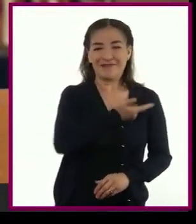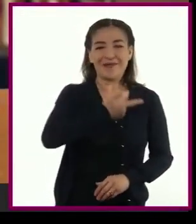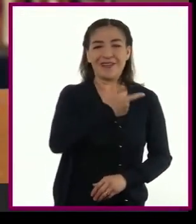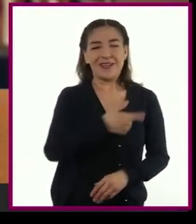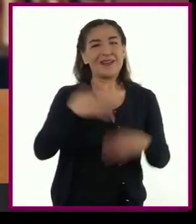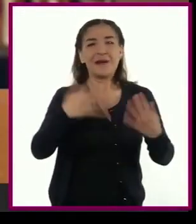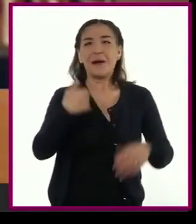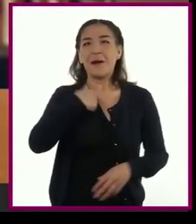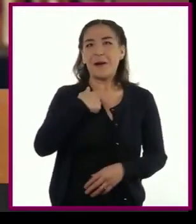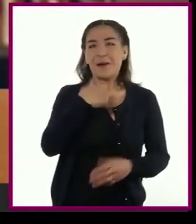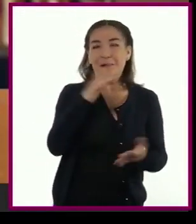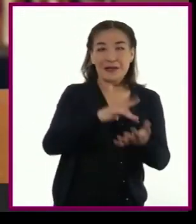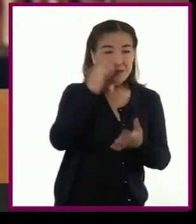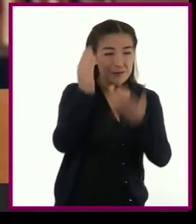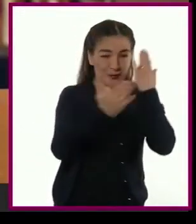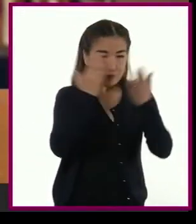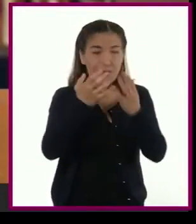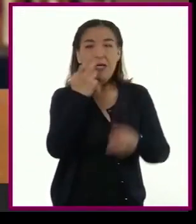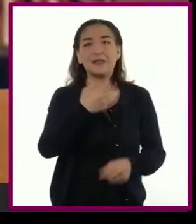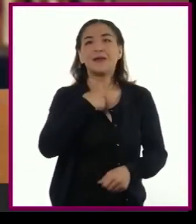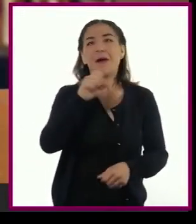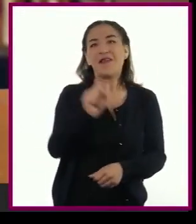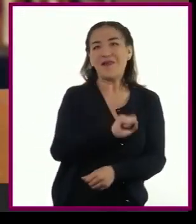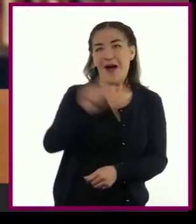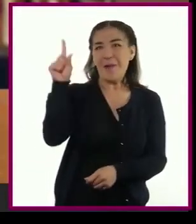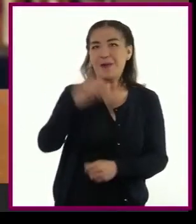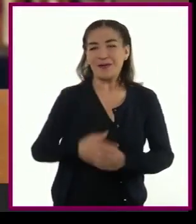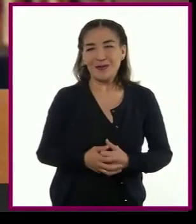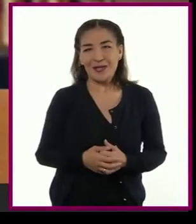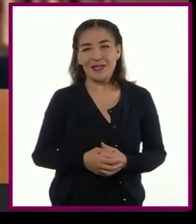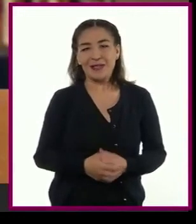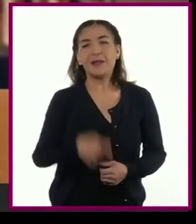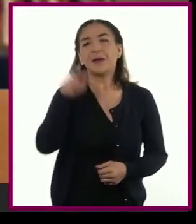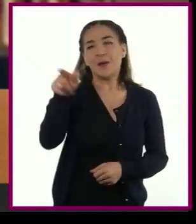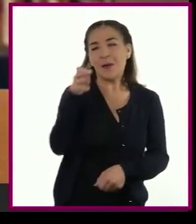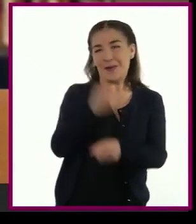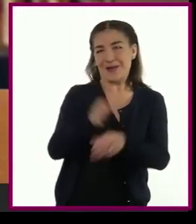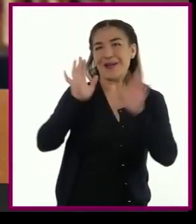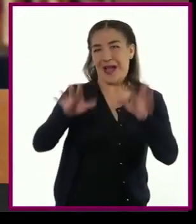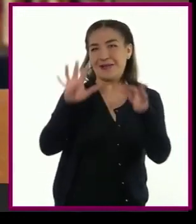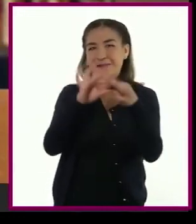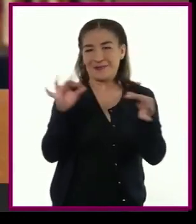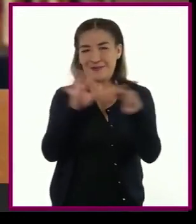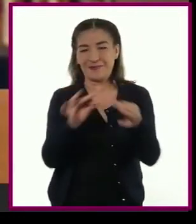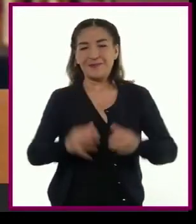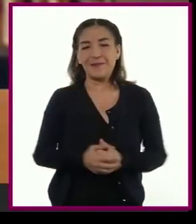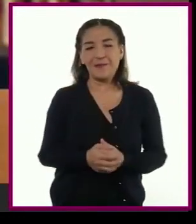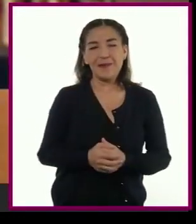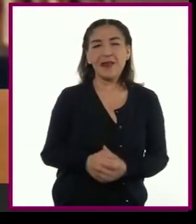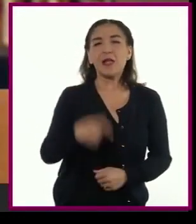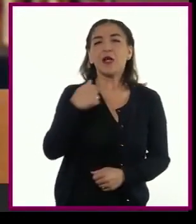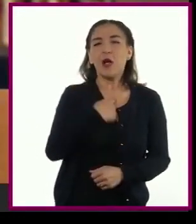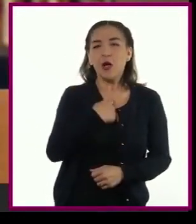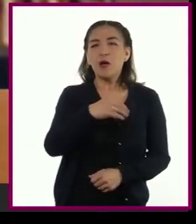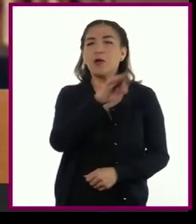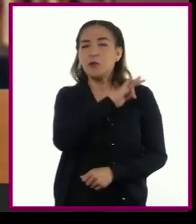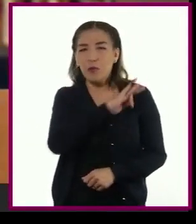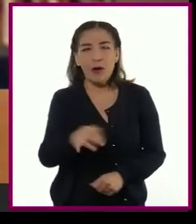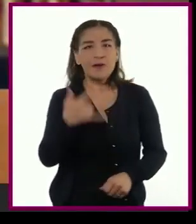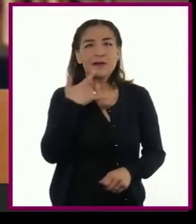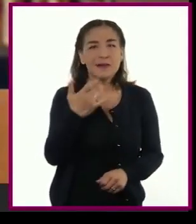muy famoso en ese tiempo. Como usted ya lo mencionó, profesora, logré determinar